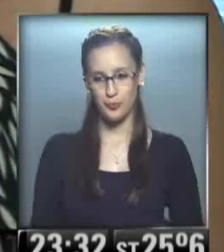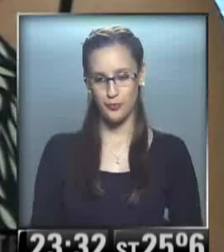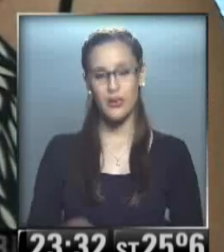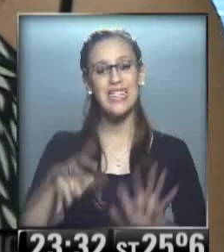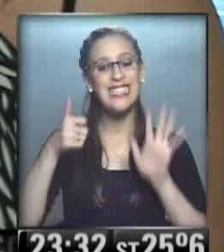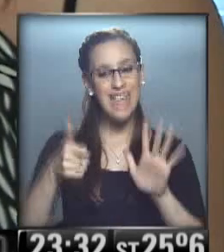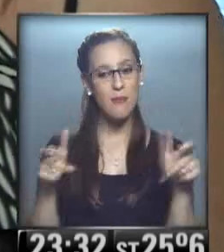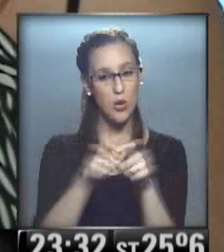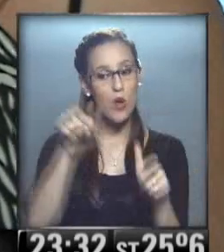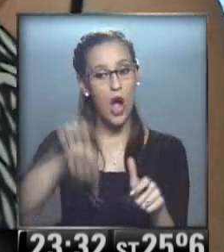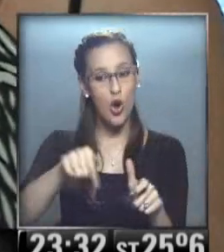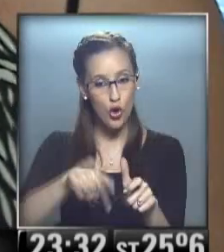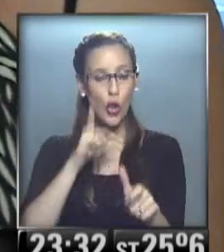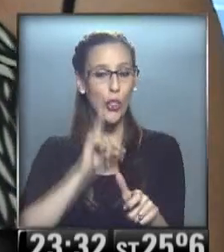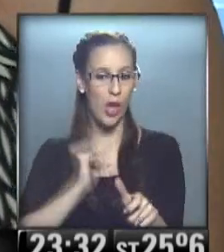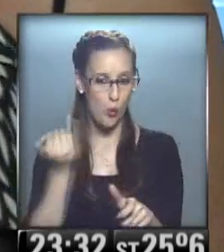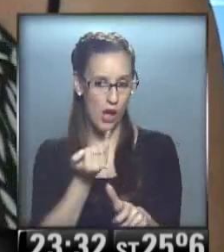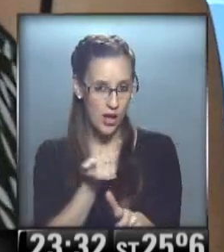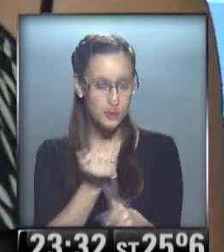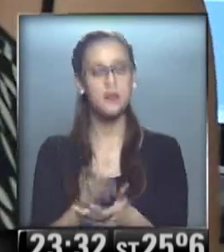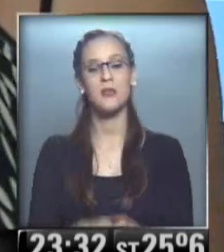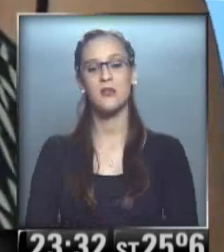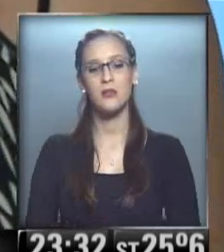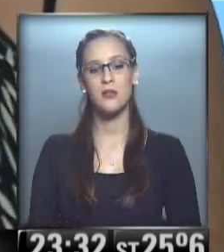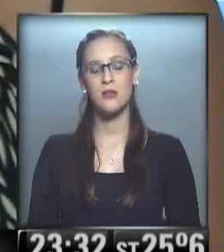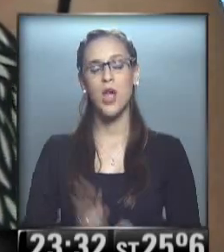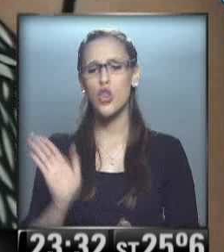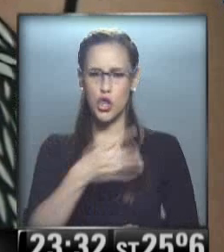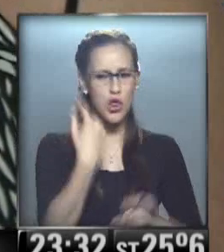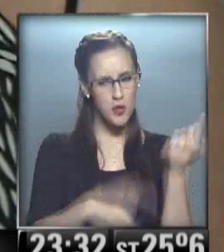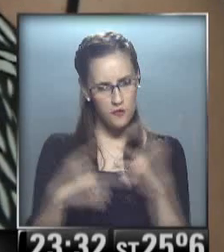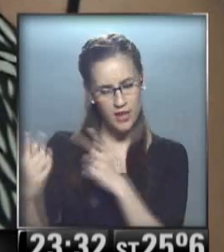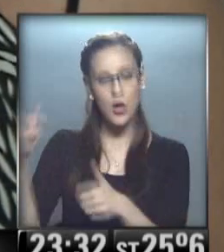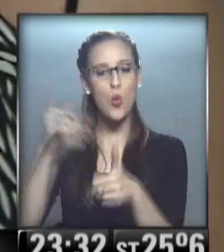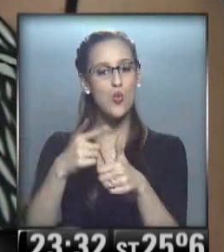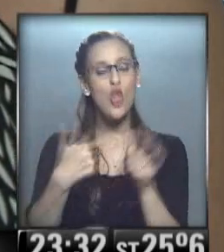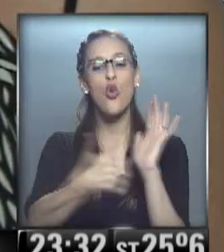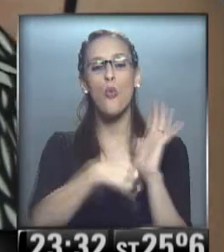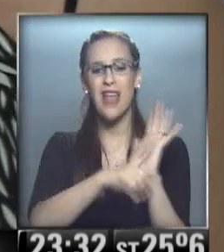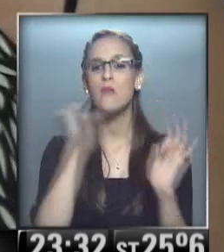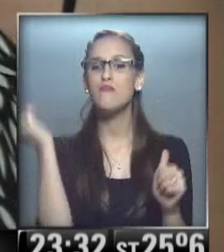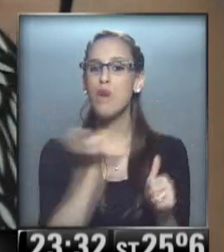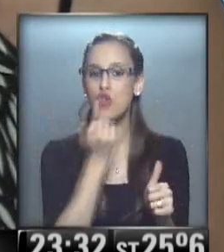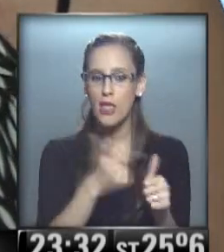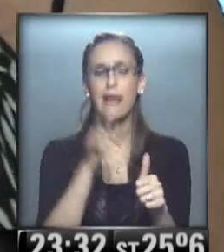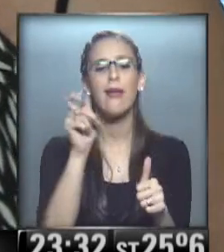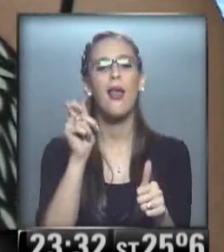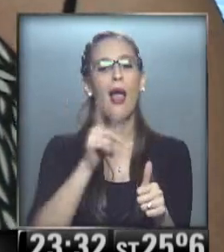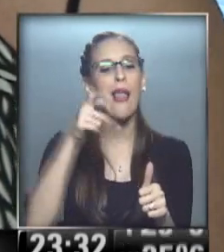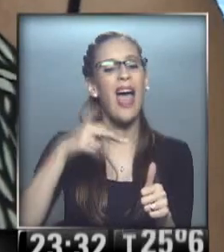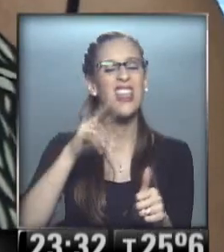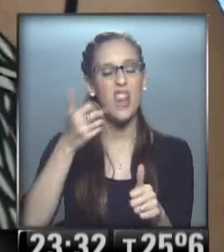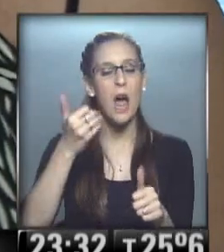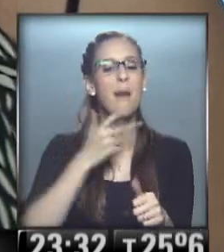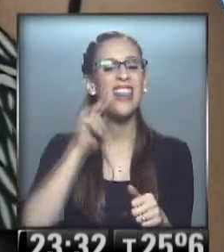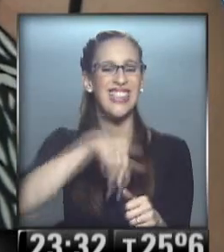6 las películas que se suman este día a la cartelera. Tenemos para todos los gustos. Hay por un lado un documental muy interesante que ha hecho Alejandra Martín, que se